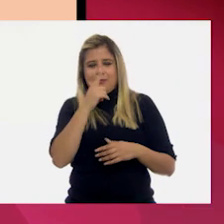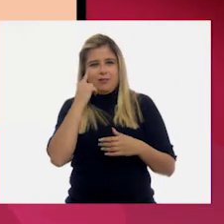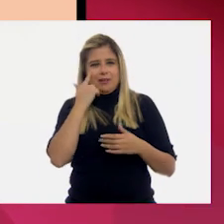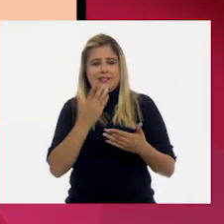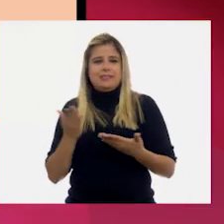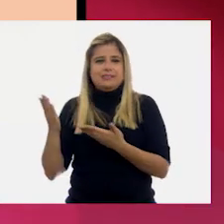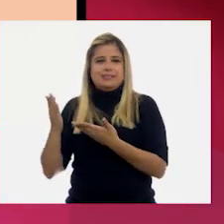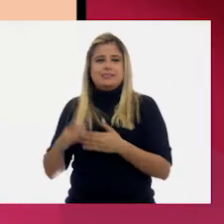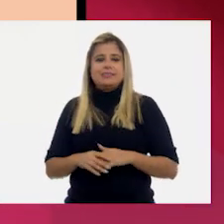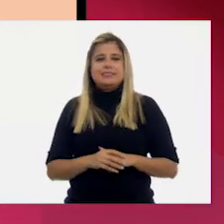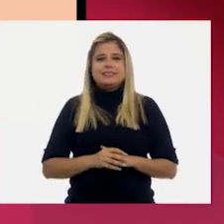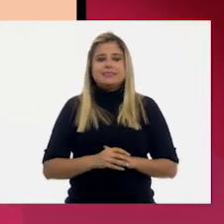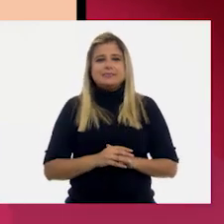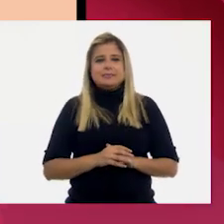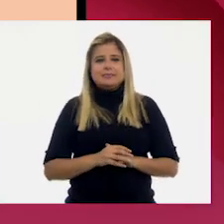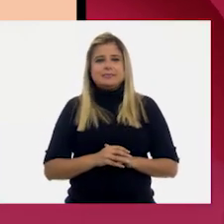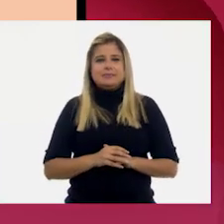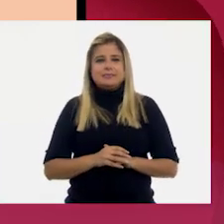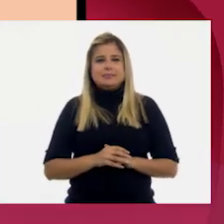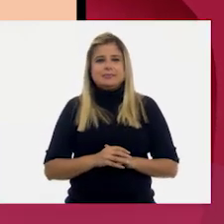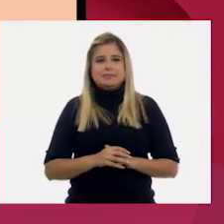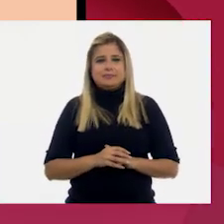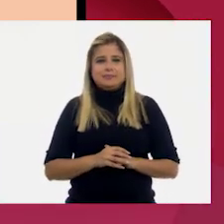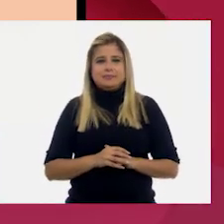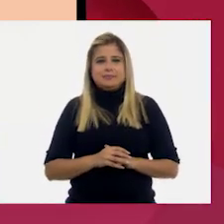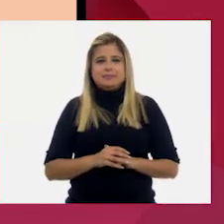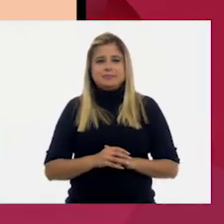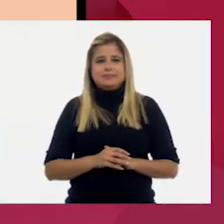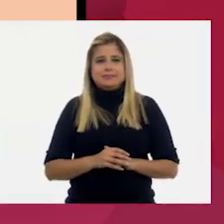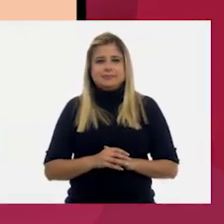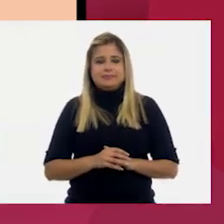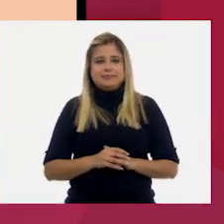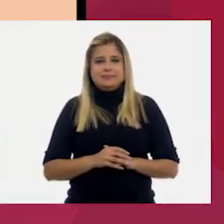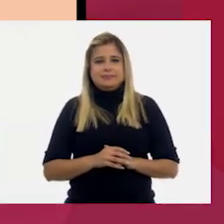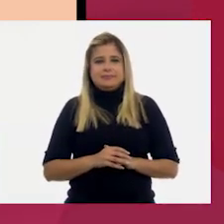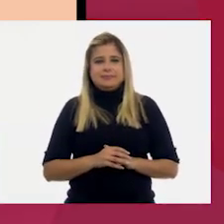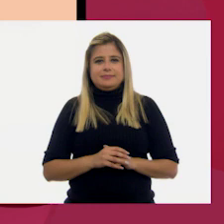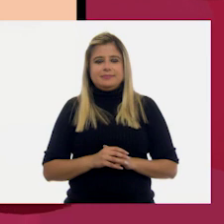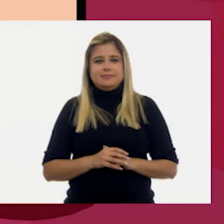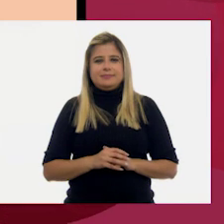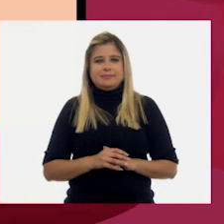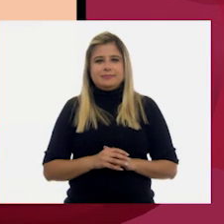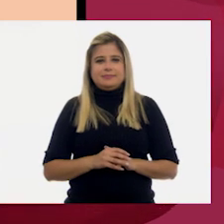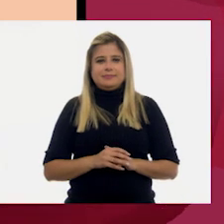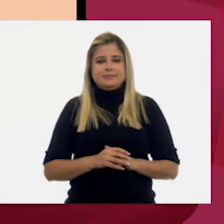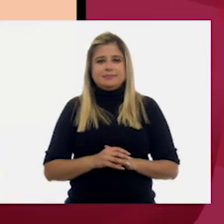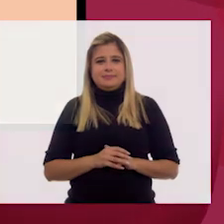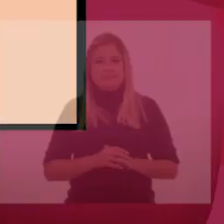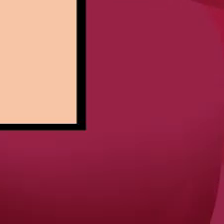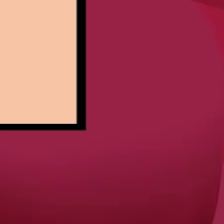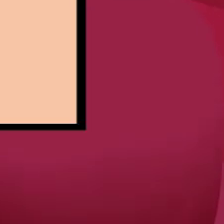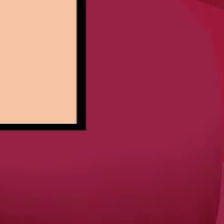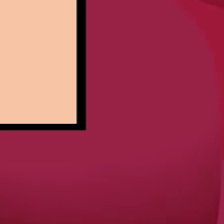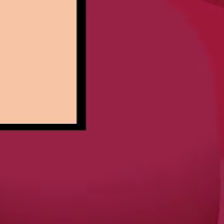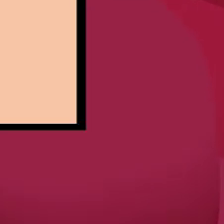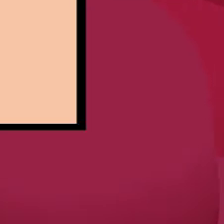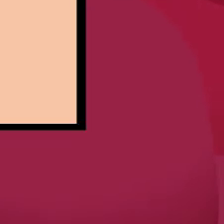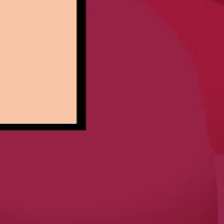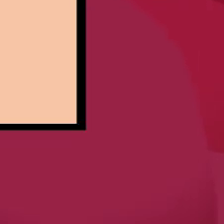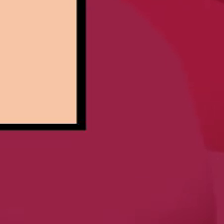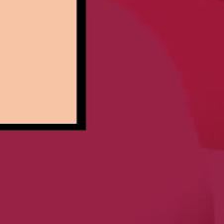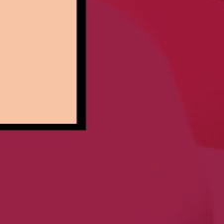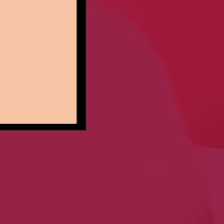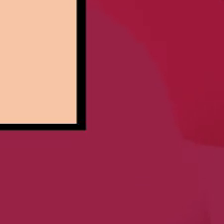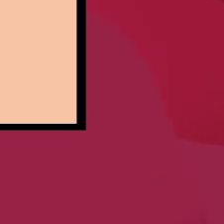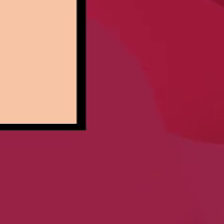Tutunuka nashahinuyo iñu ananibe kuniyo dendun dejatiñuyo. Datiño tescua.